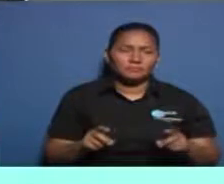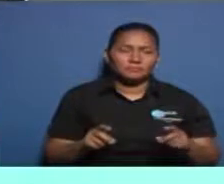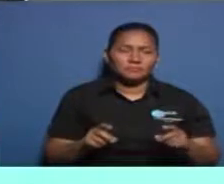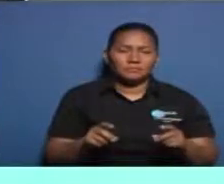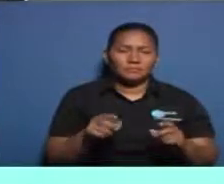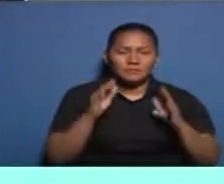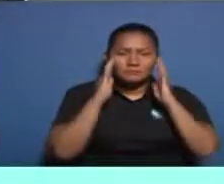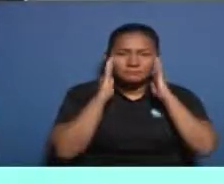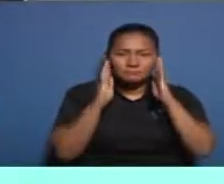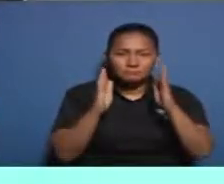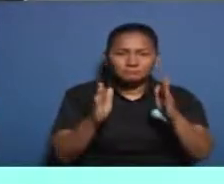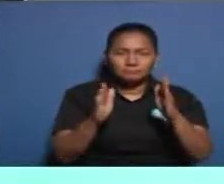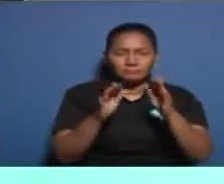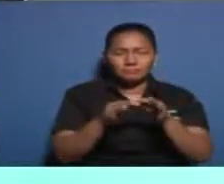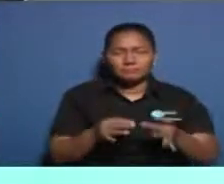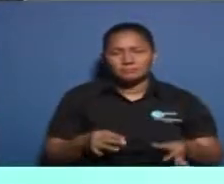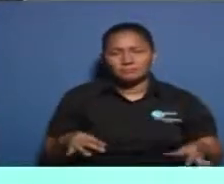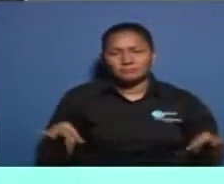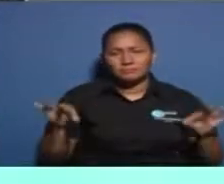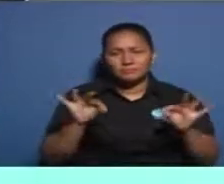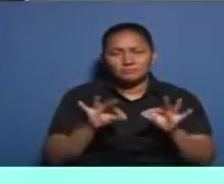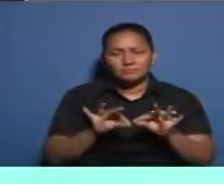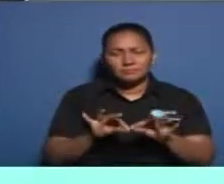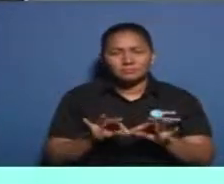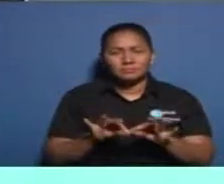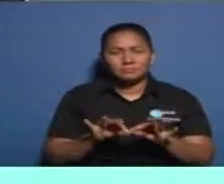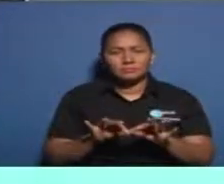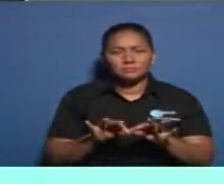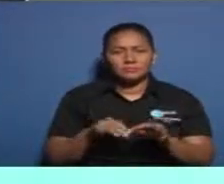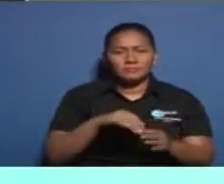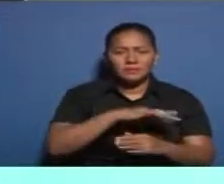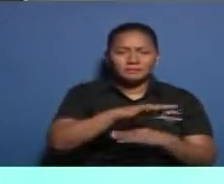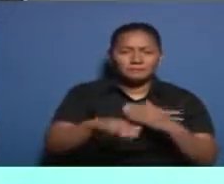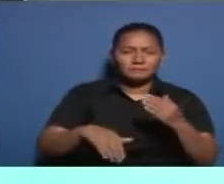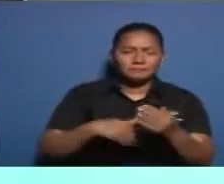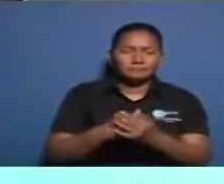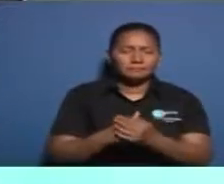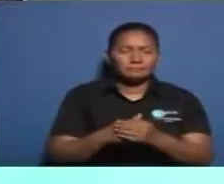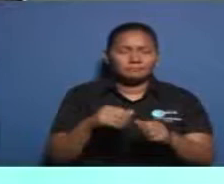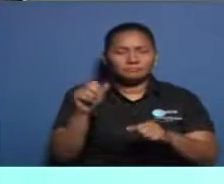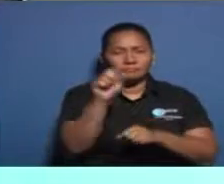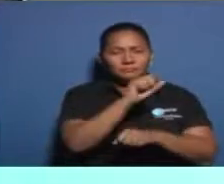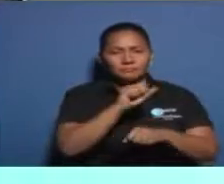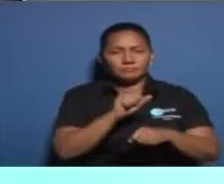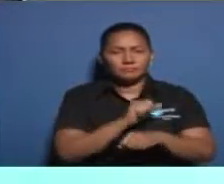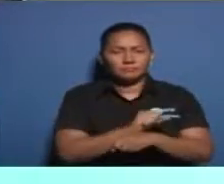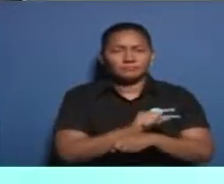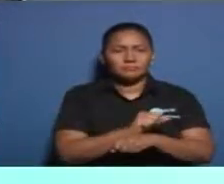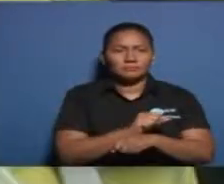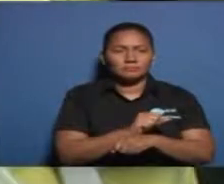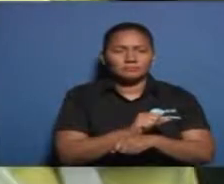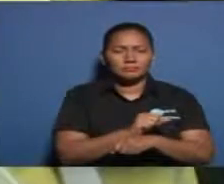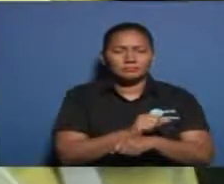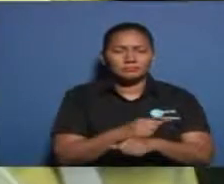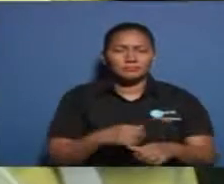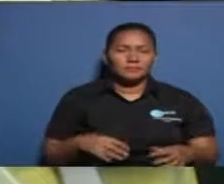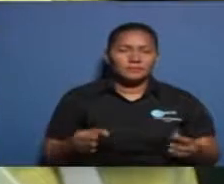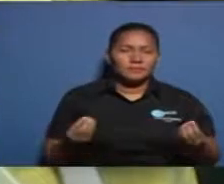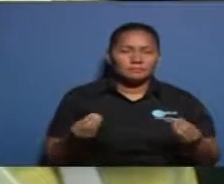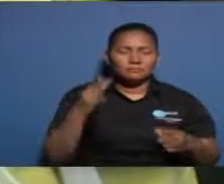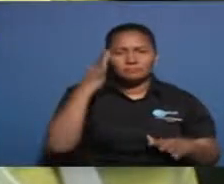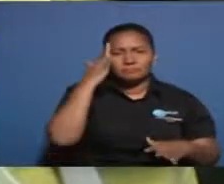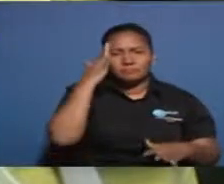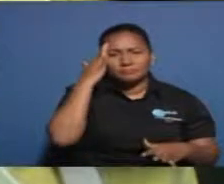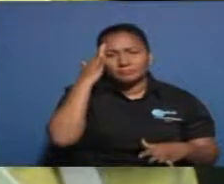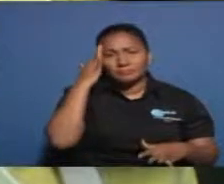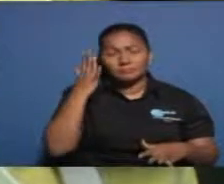desde todos los sectores de la sociedad pero allí también entra un papel que hay que destacar lo que muchos a veces piensan a no es que la